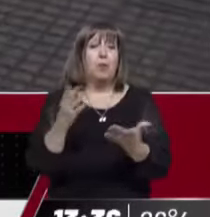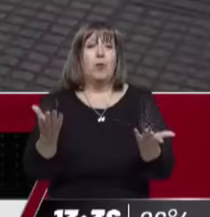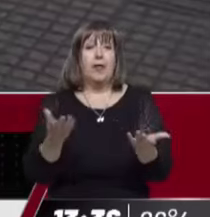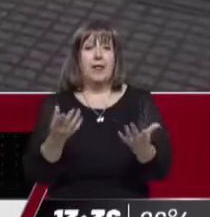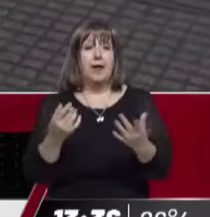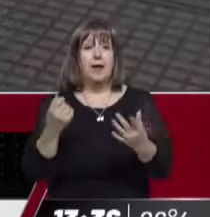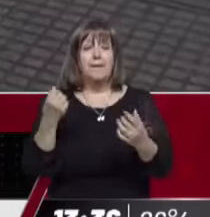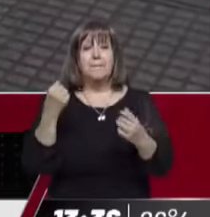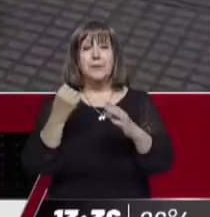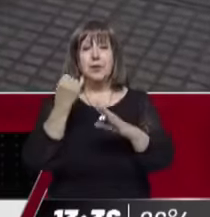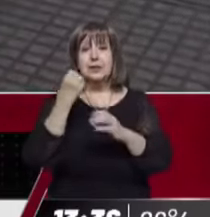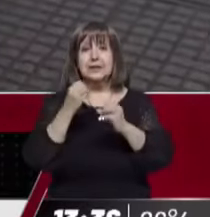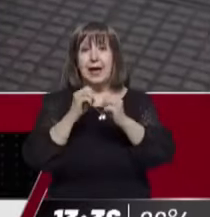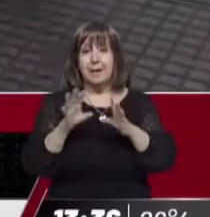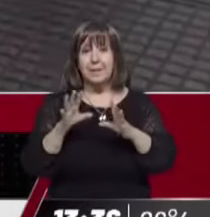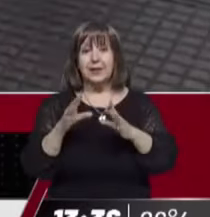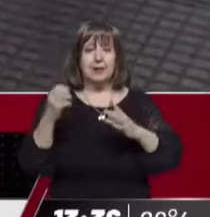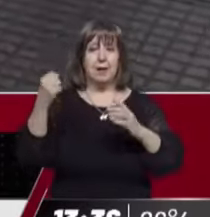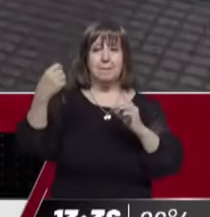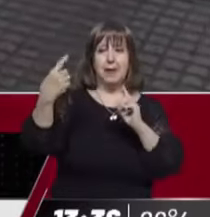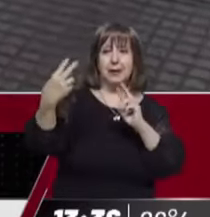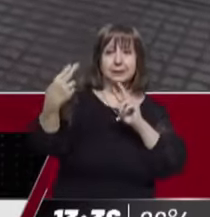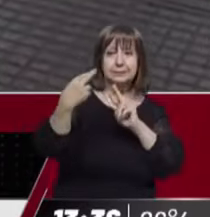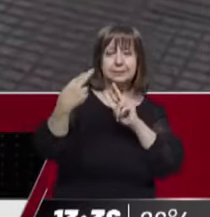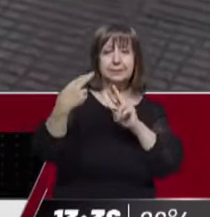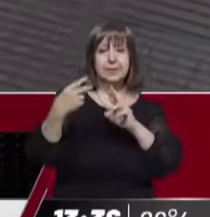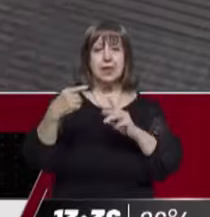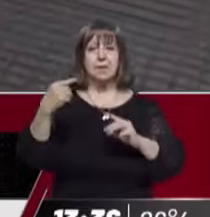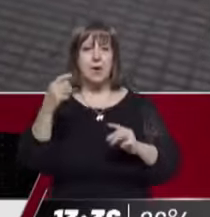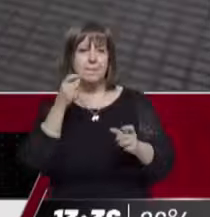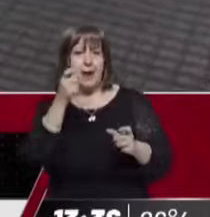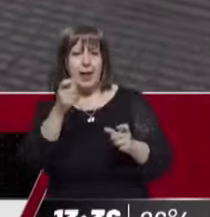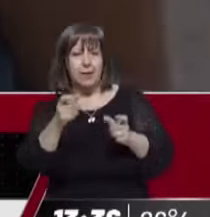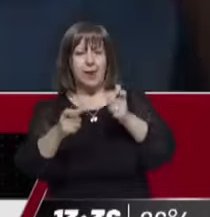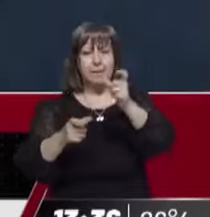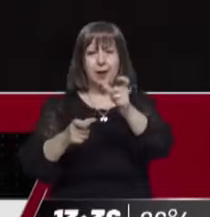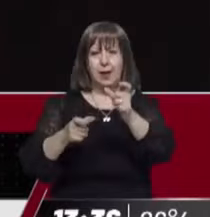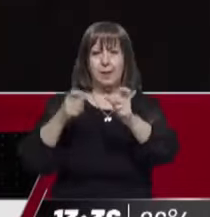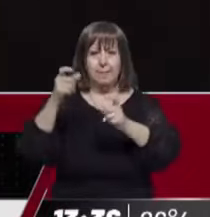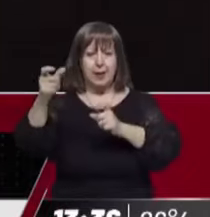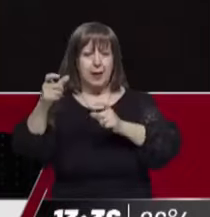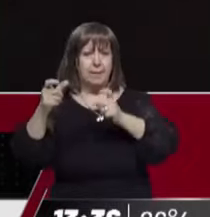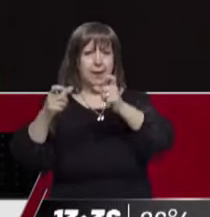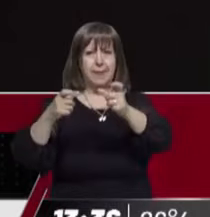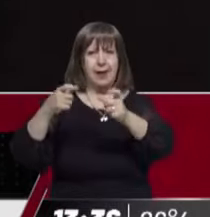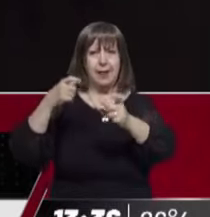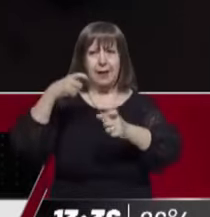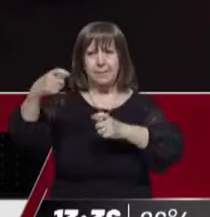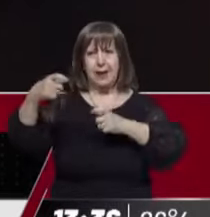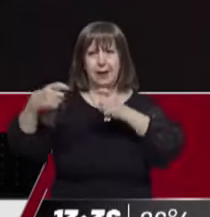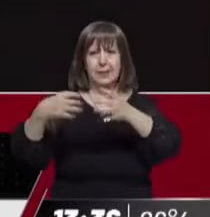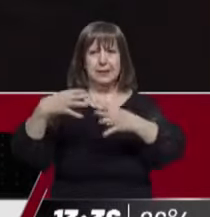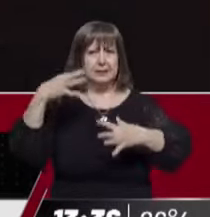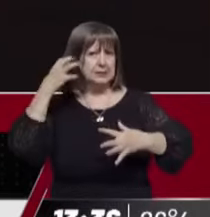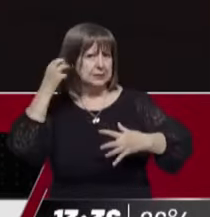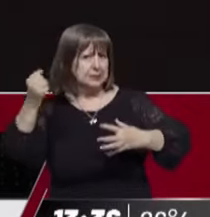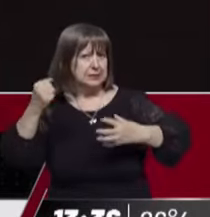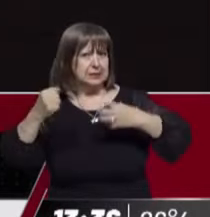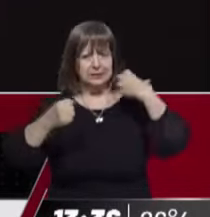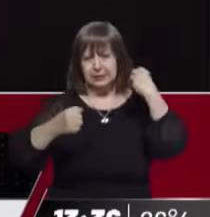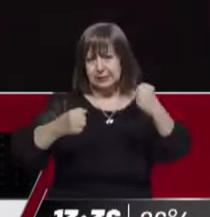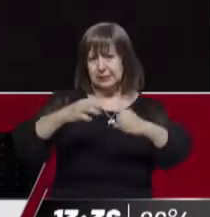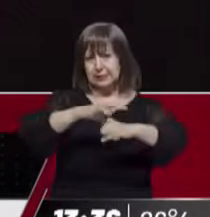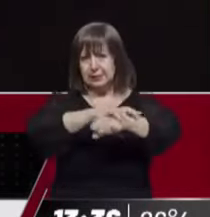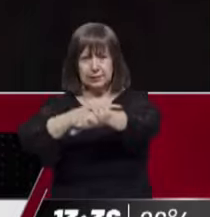que se agreden las dos chicas, parece que una más que otra, pero el problema es aparentemente más con una que con la